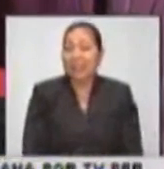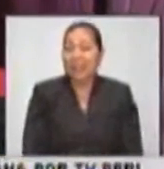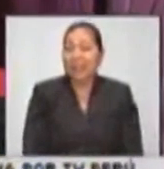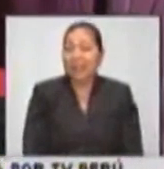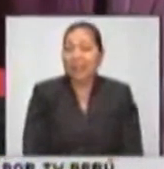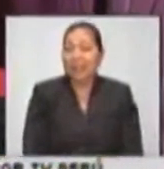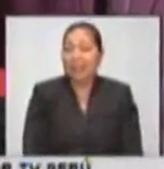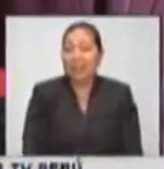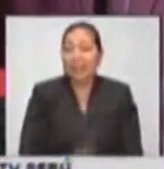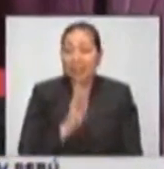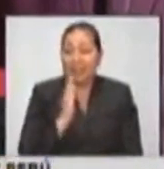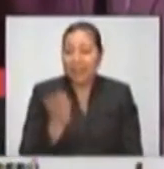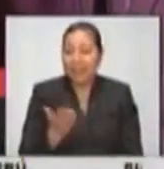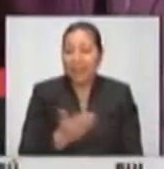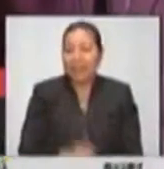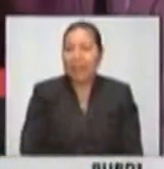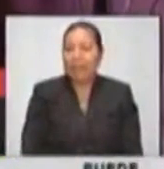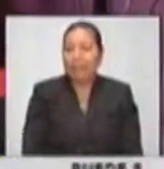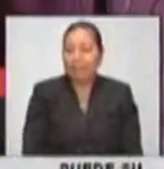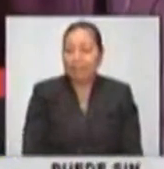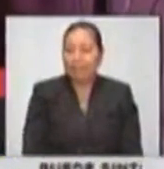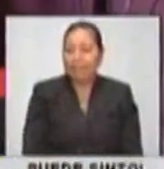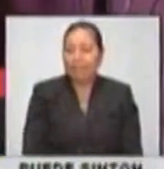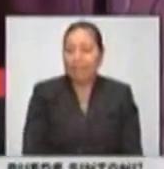elaborar el rol de oradores.